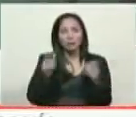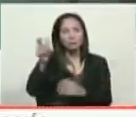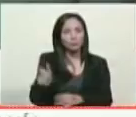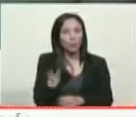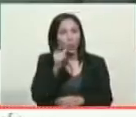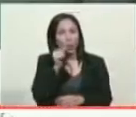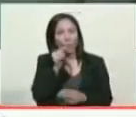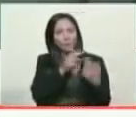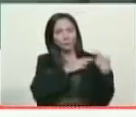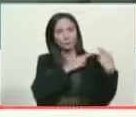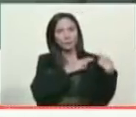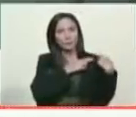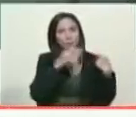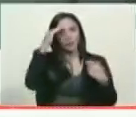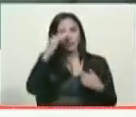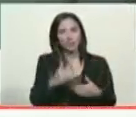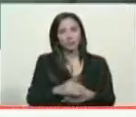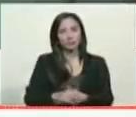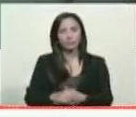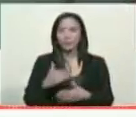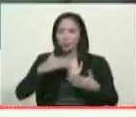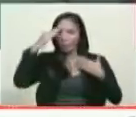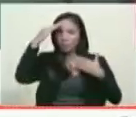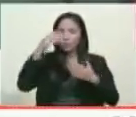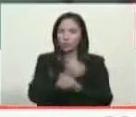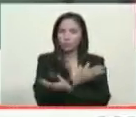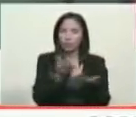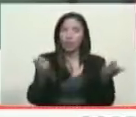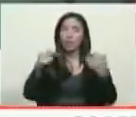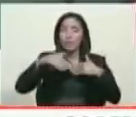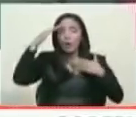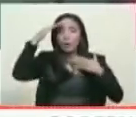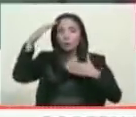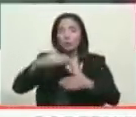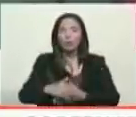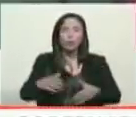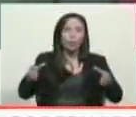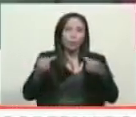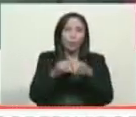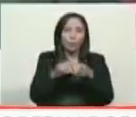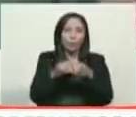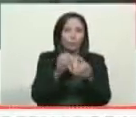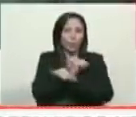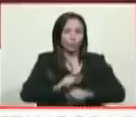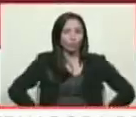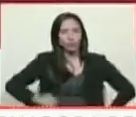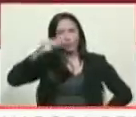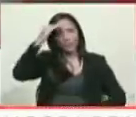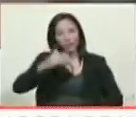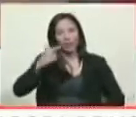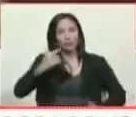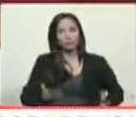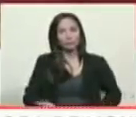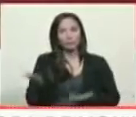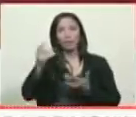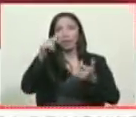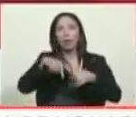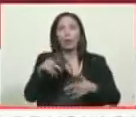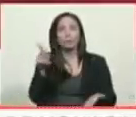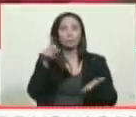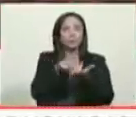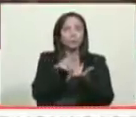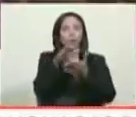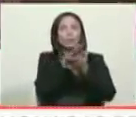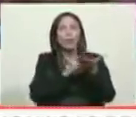general Zabarce lo salude y lo salude en nombre de toda la Fuerza Armada Nacional Bolivariana que se encuentra acantonada en toda esta